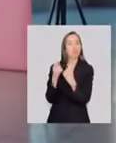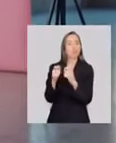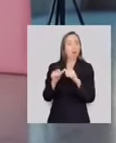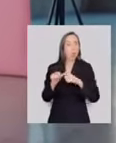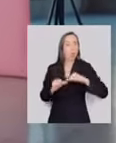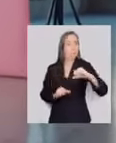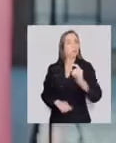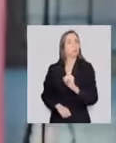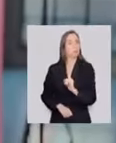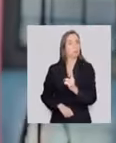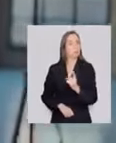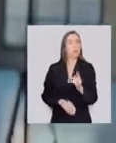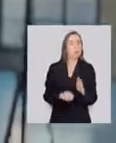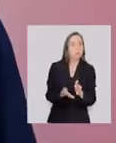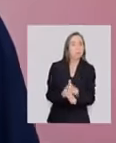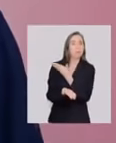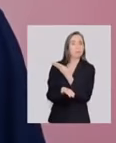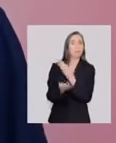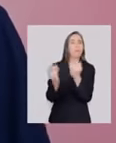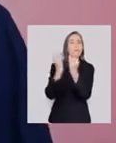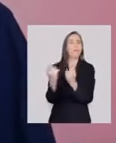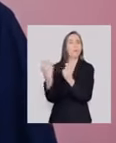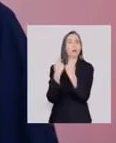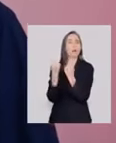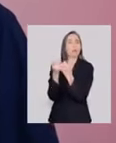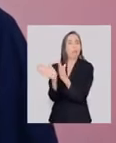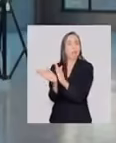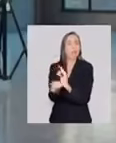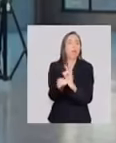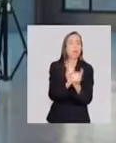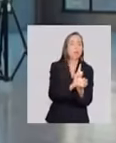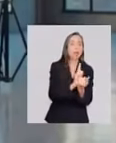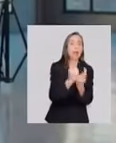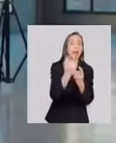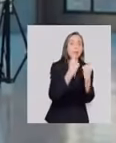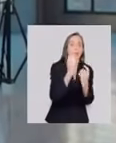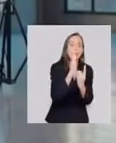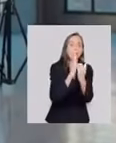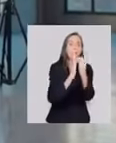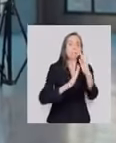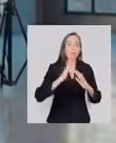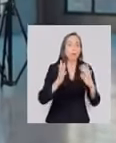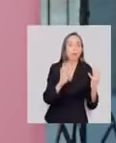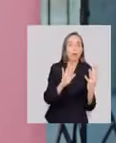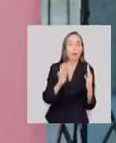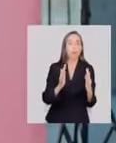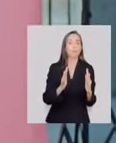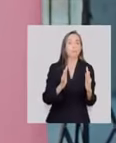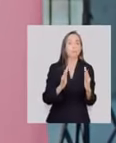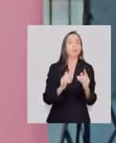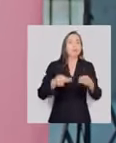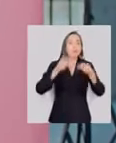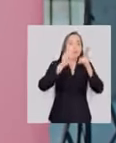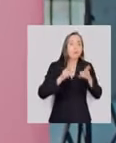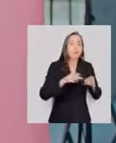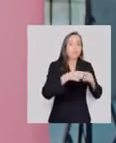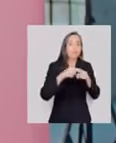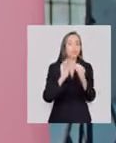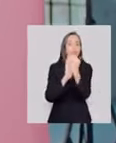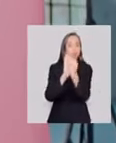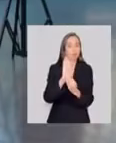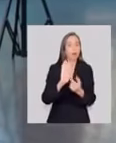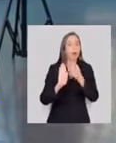tiene que durar para siempre. Tenemos que dejar atrás el modelo neoliberal para pasar a un modelo con desarrollo sostenible, donde los derechos sociales